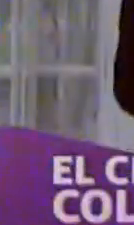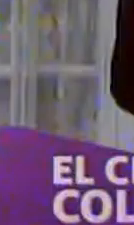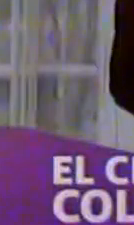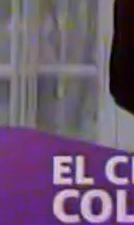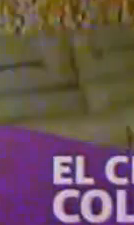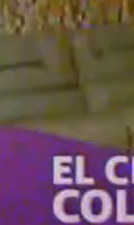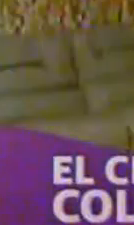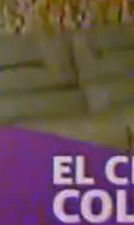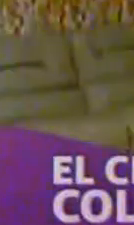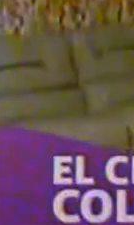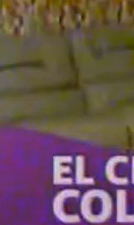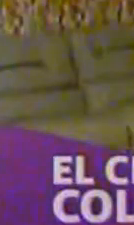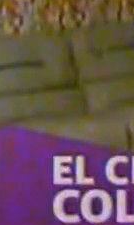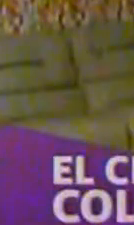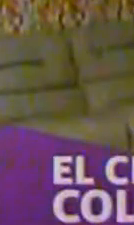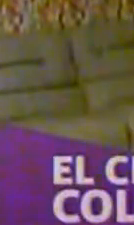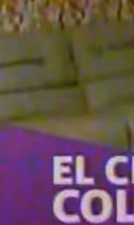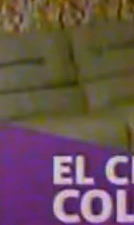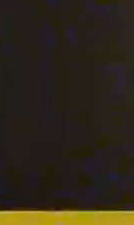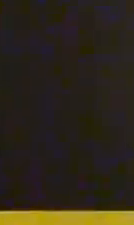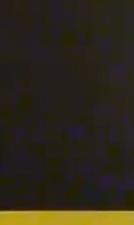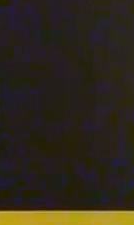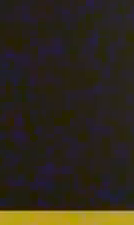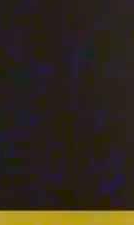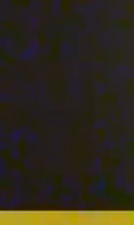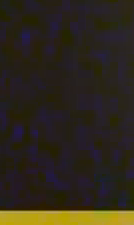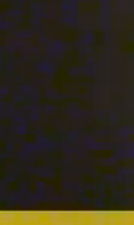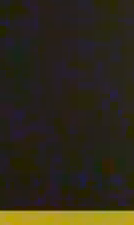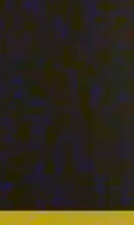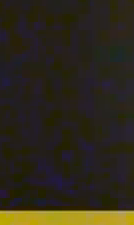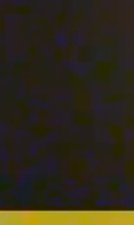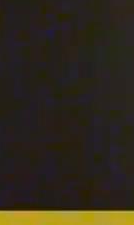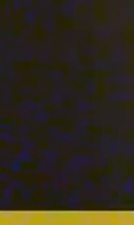Chapulín Colorado. No contaban con mi astucia.